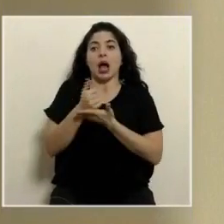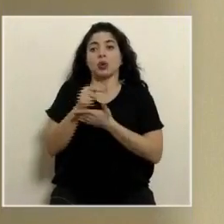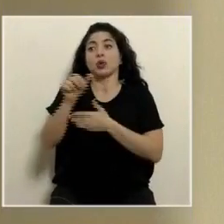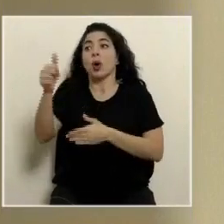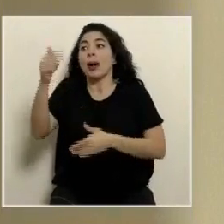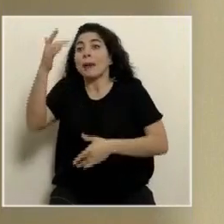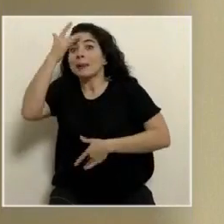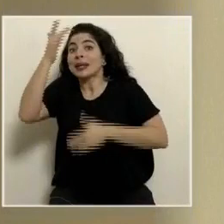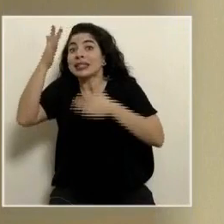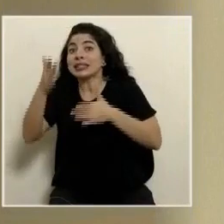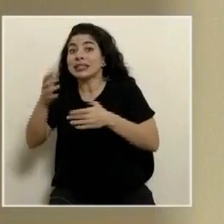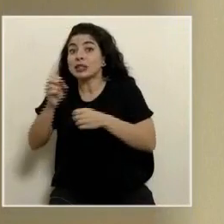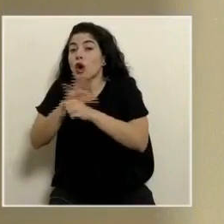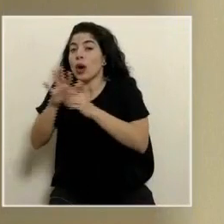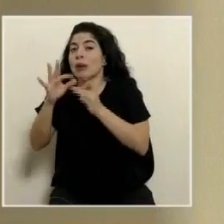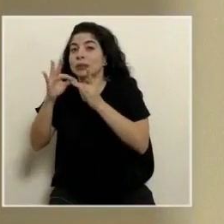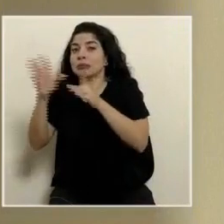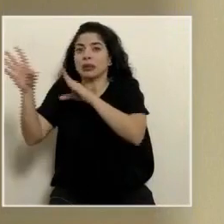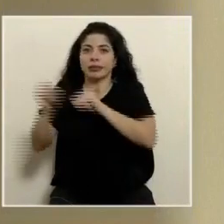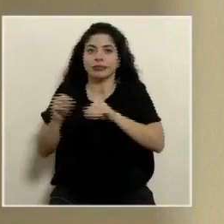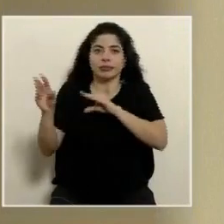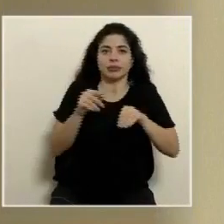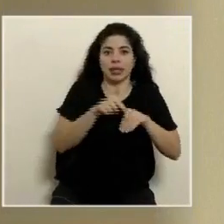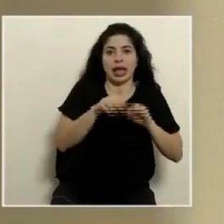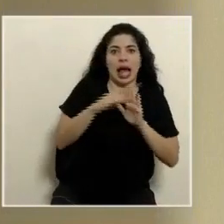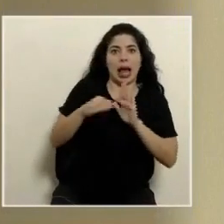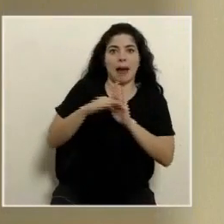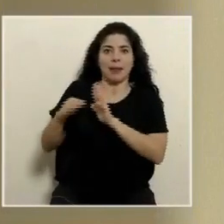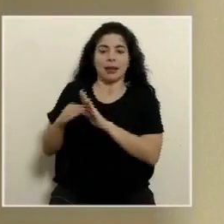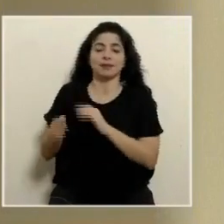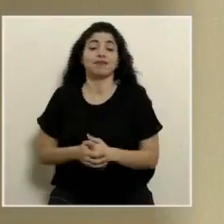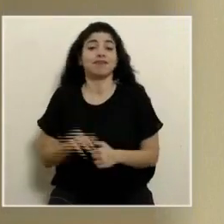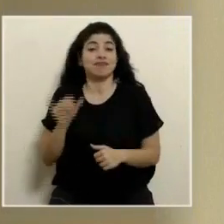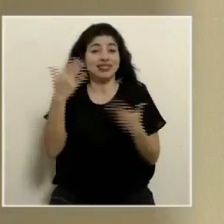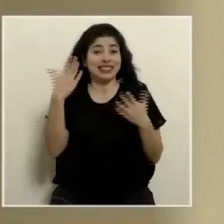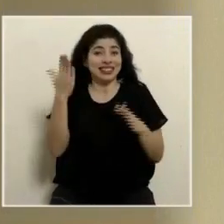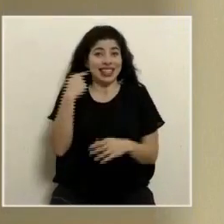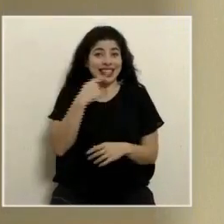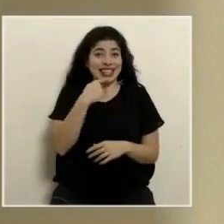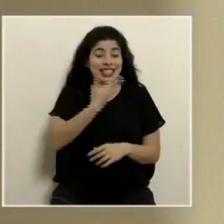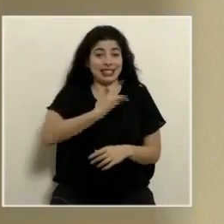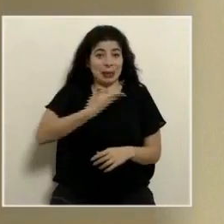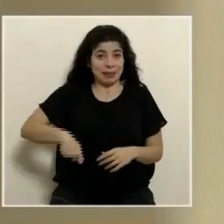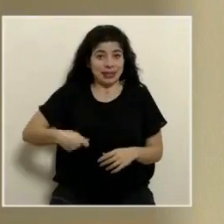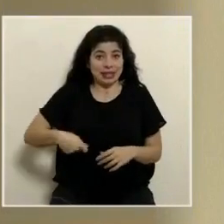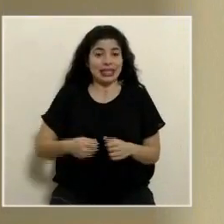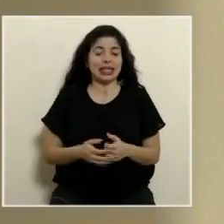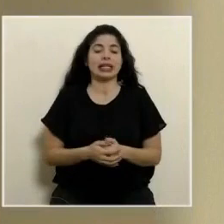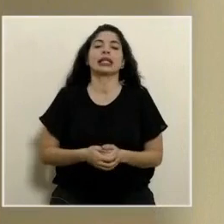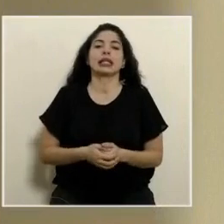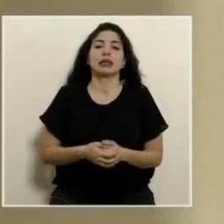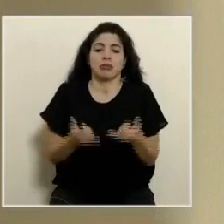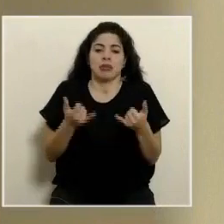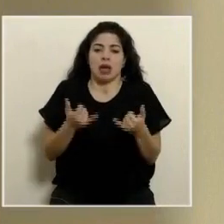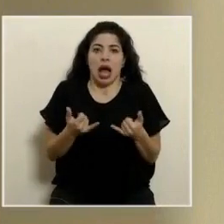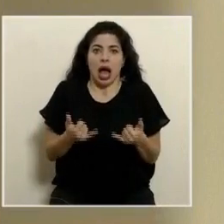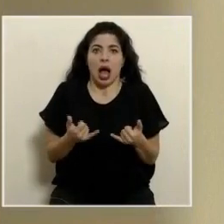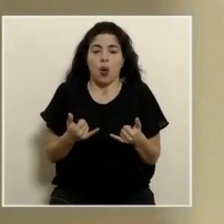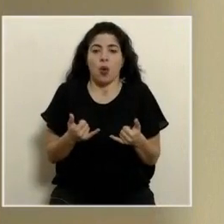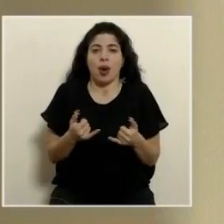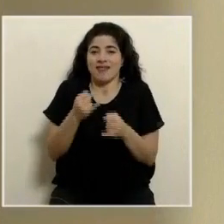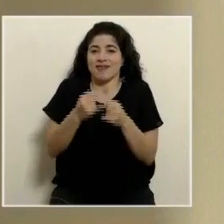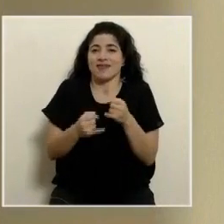pacientes, especialmente los pacientes COVID. Como mencionó el presidente de la República, estamos en la